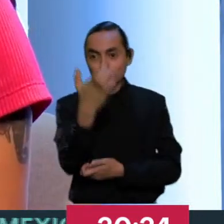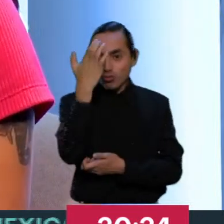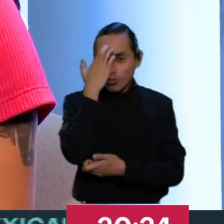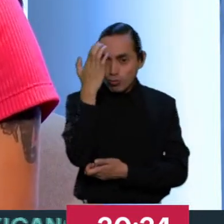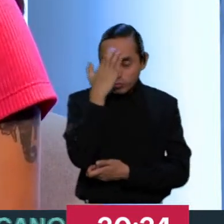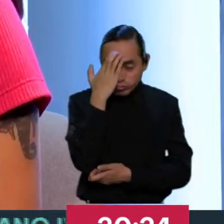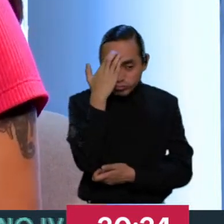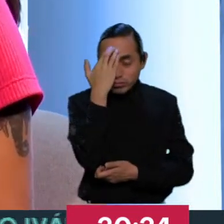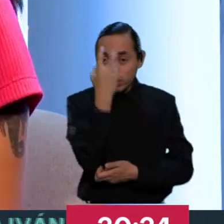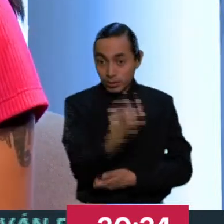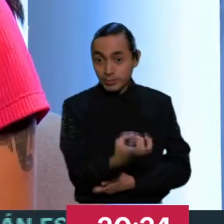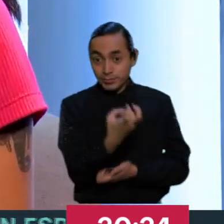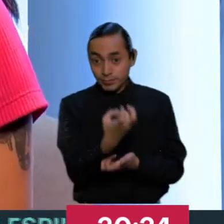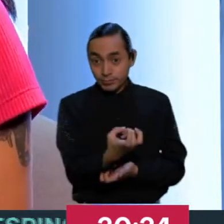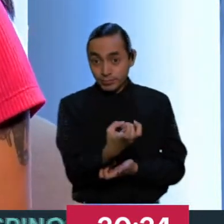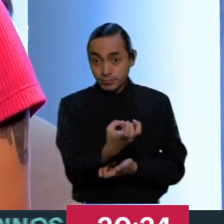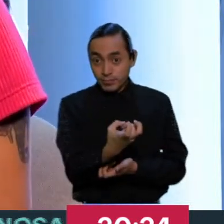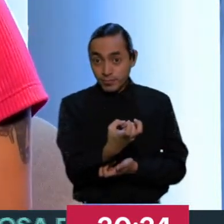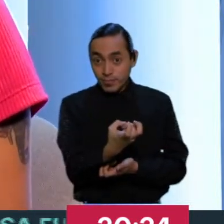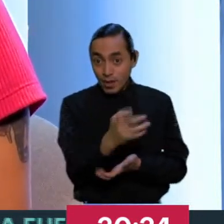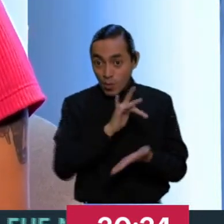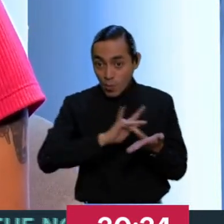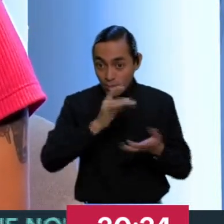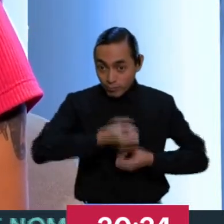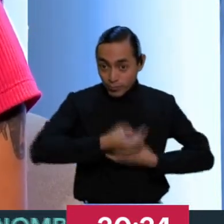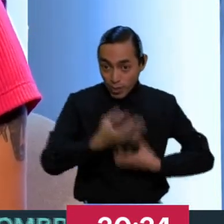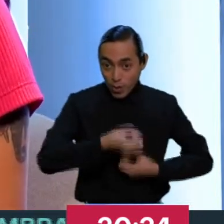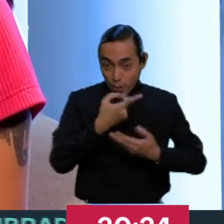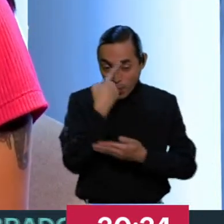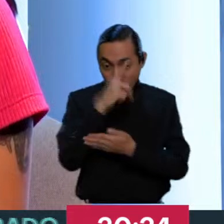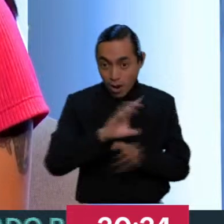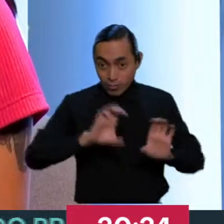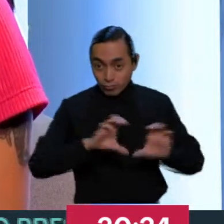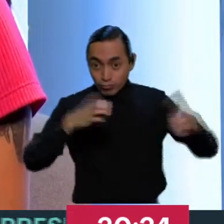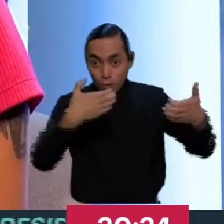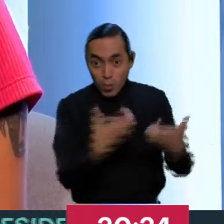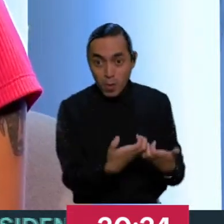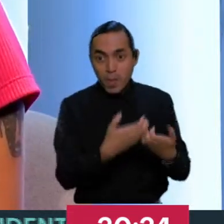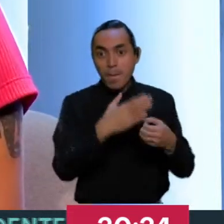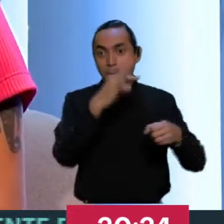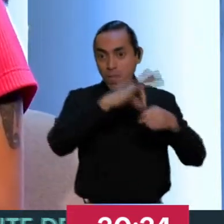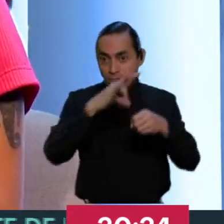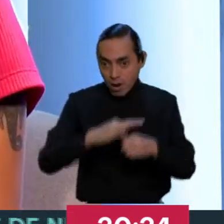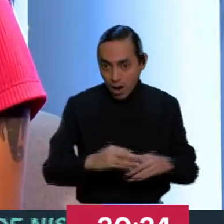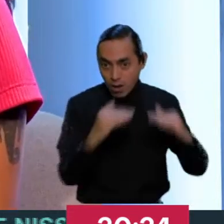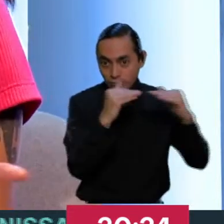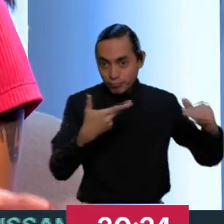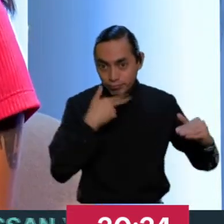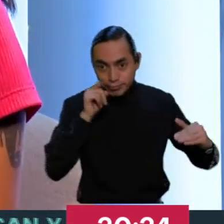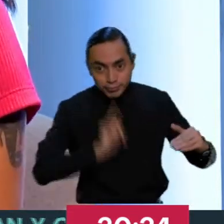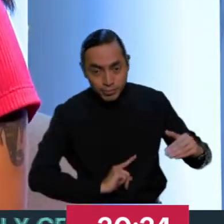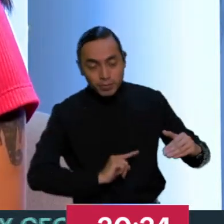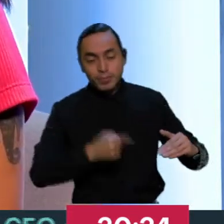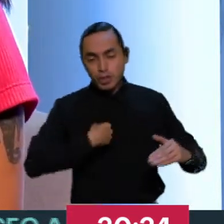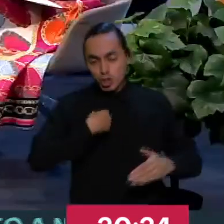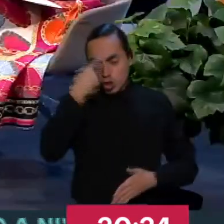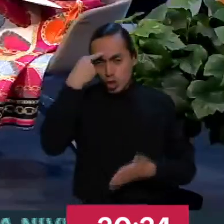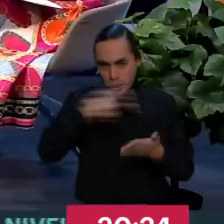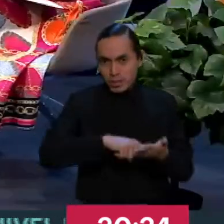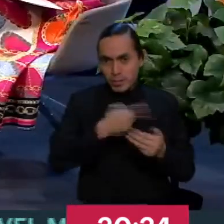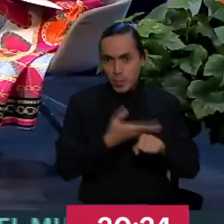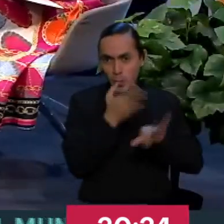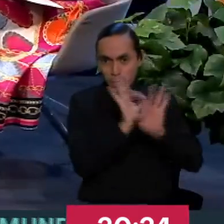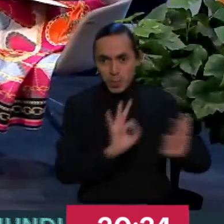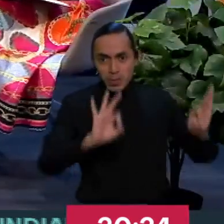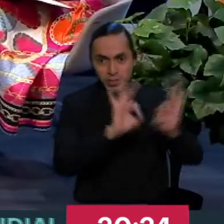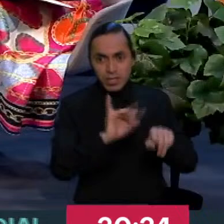por supuesto, abona a la construcción de sociedades más democráticas, más plurales. Me parece también muy importante porque